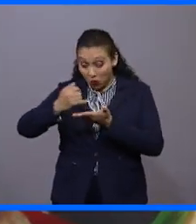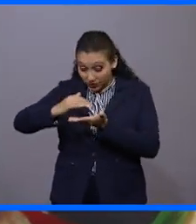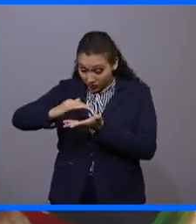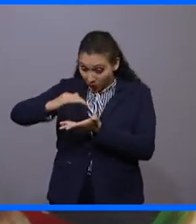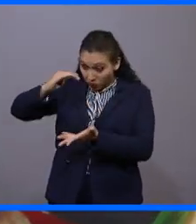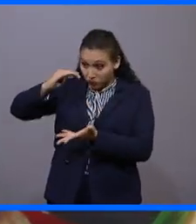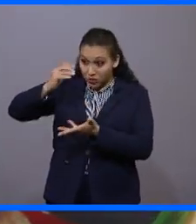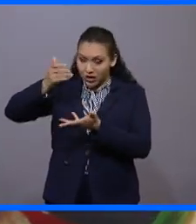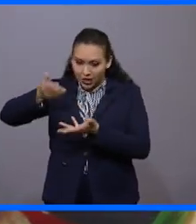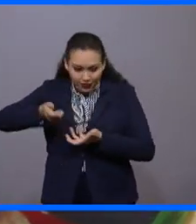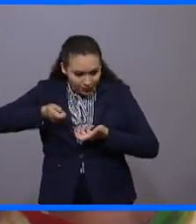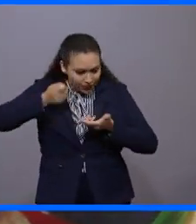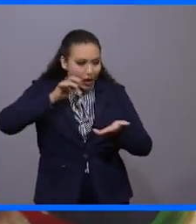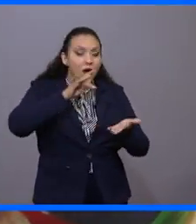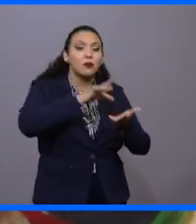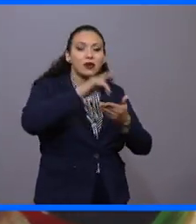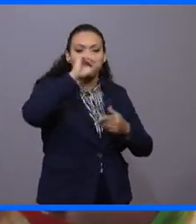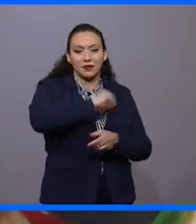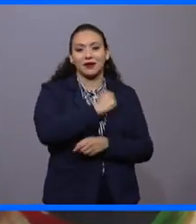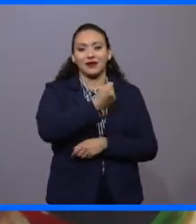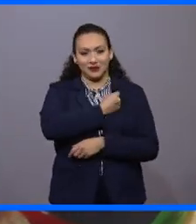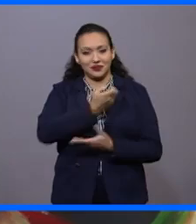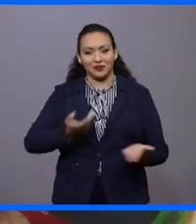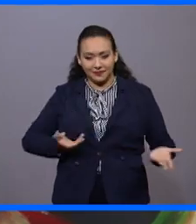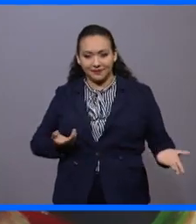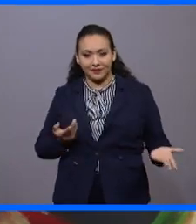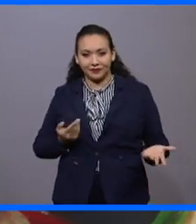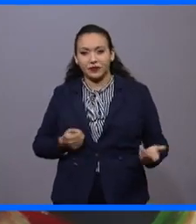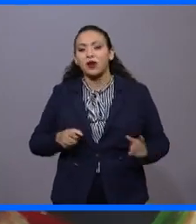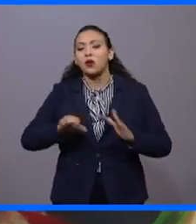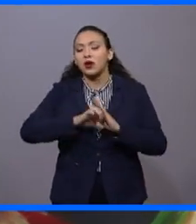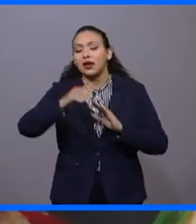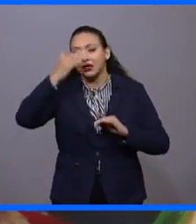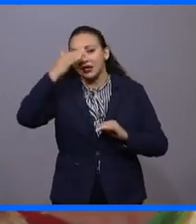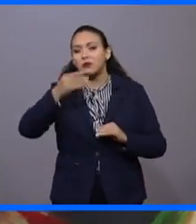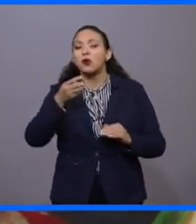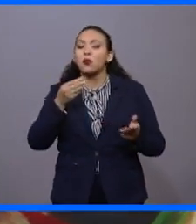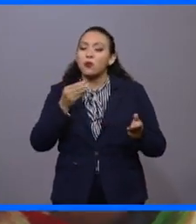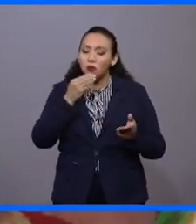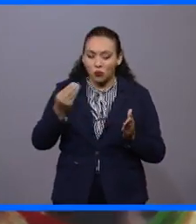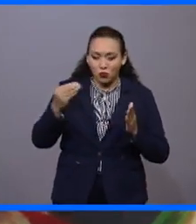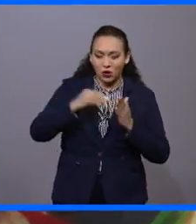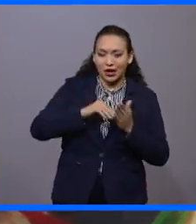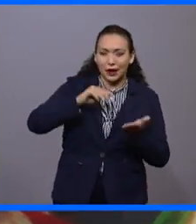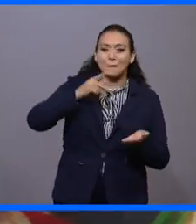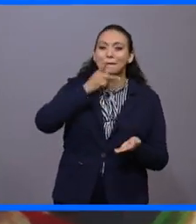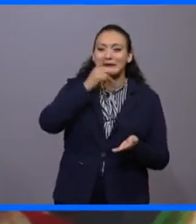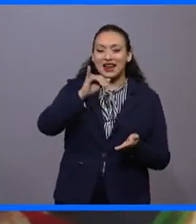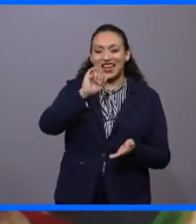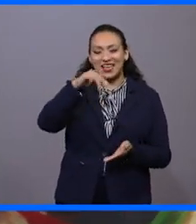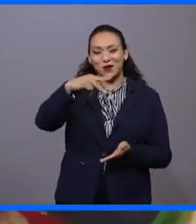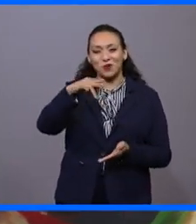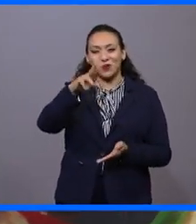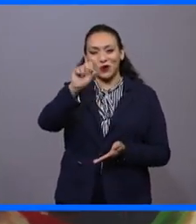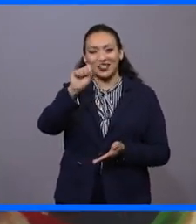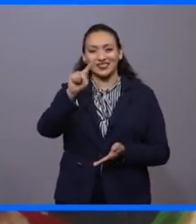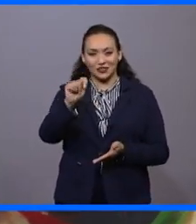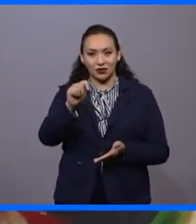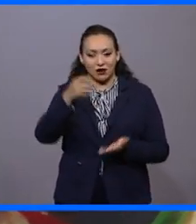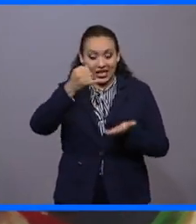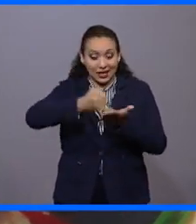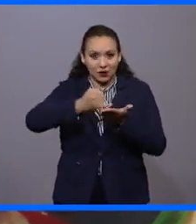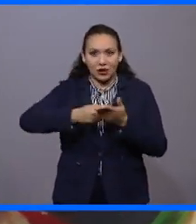así. Sabemos que cuando metemos en una oración la palabra impuestos hay siempre resistencia de la